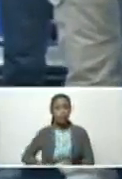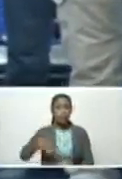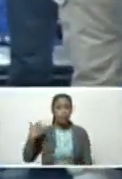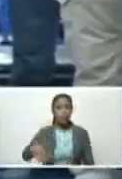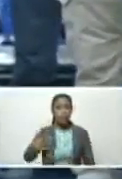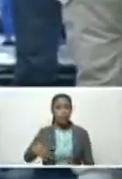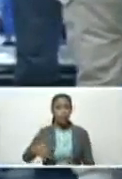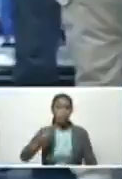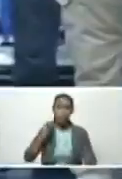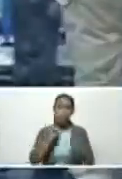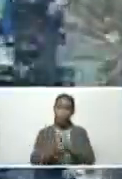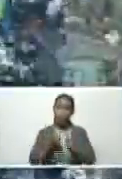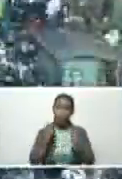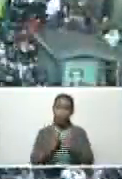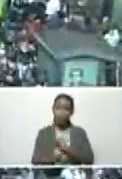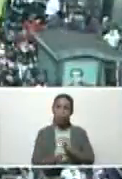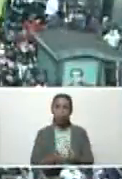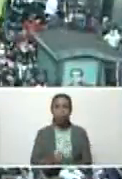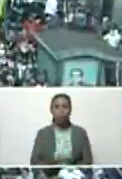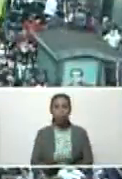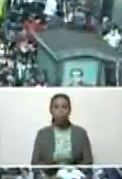al deporte,